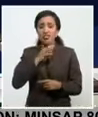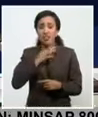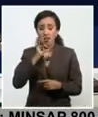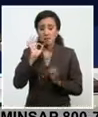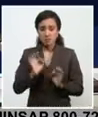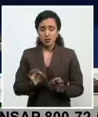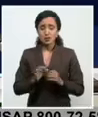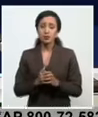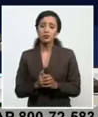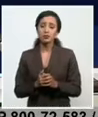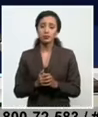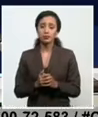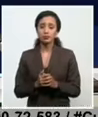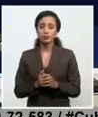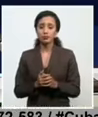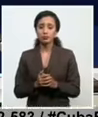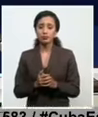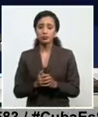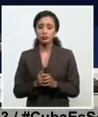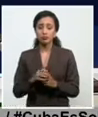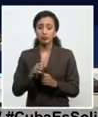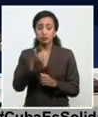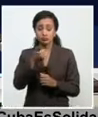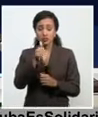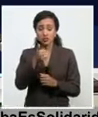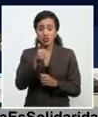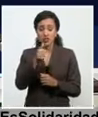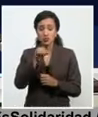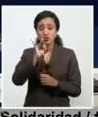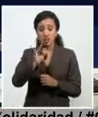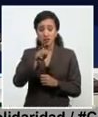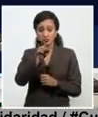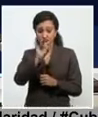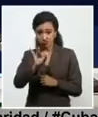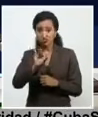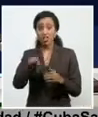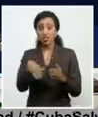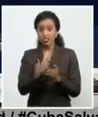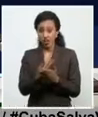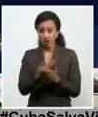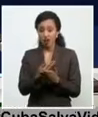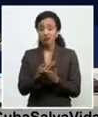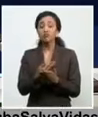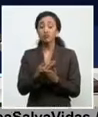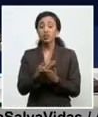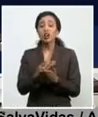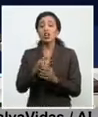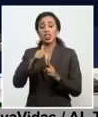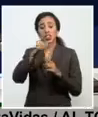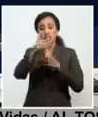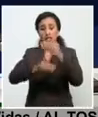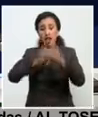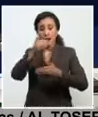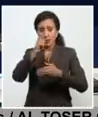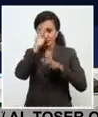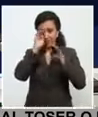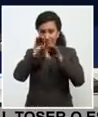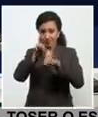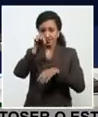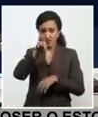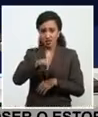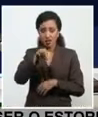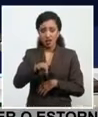y en el 17º día de su evolución, 5º día ya de estar en terapia intensiva,